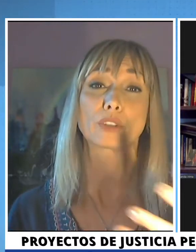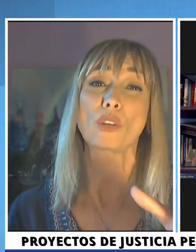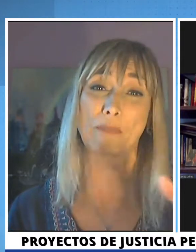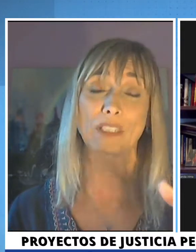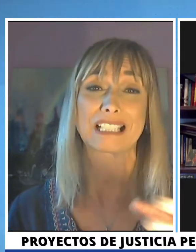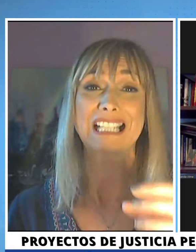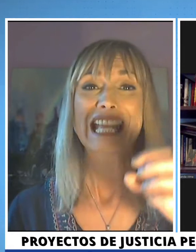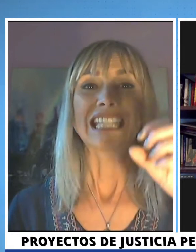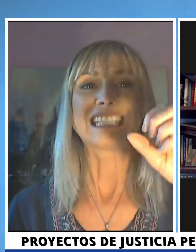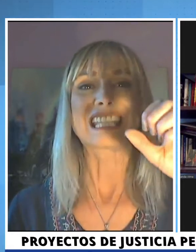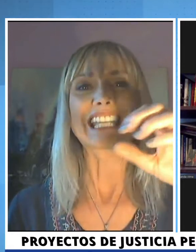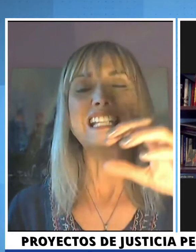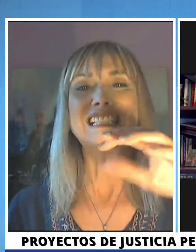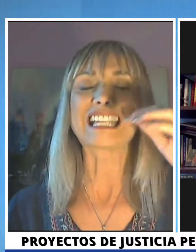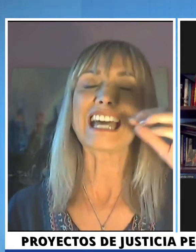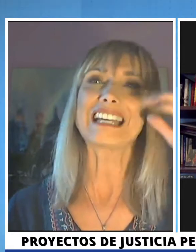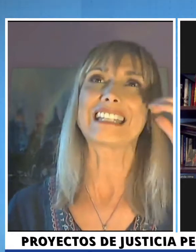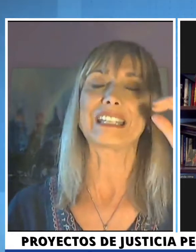todo de las provincias, de que